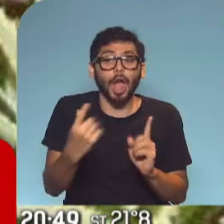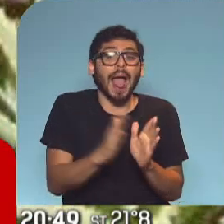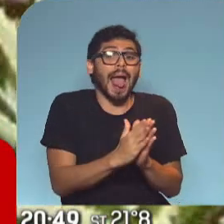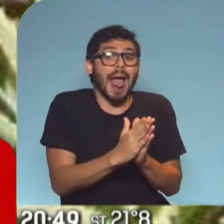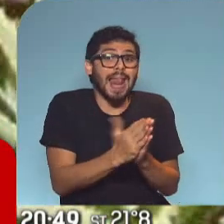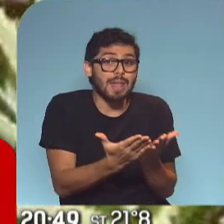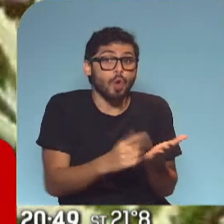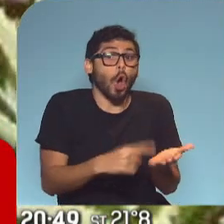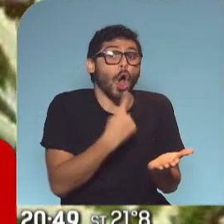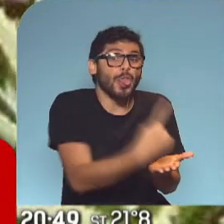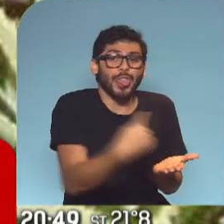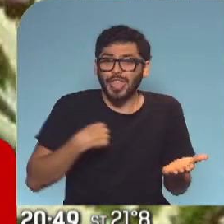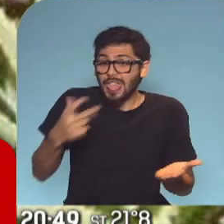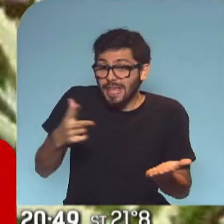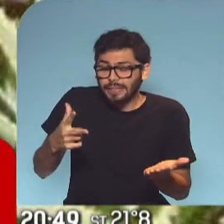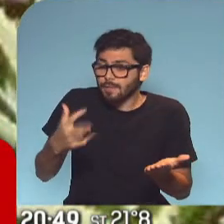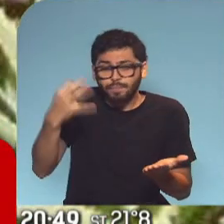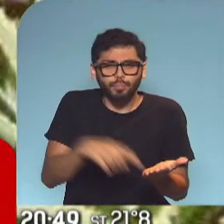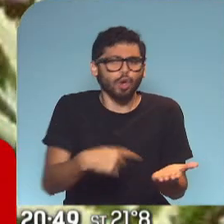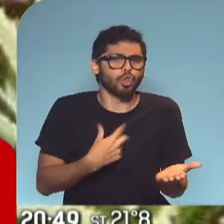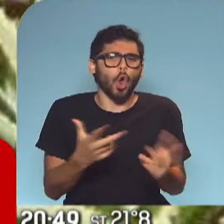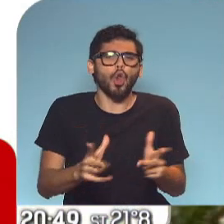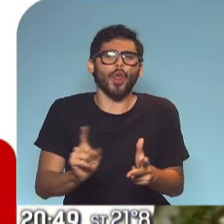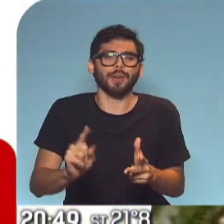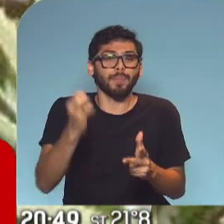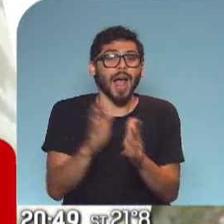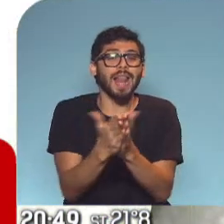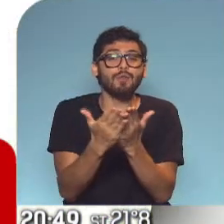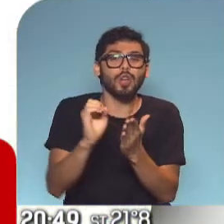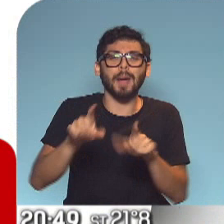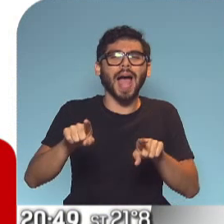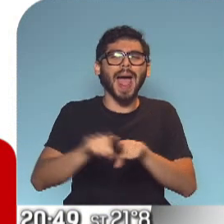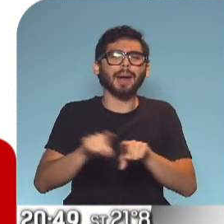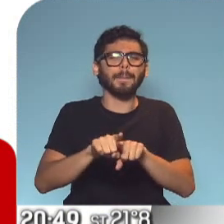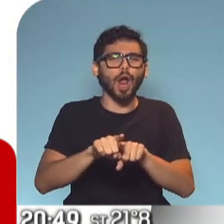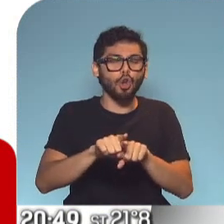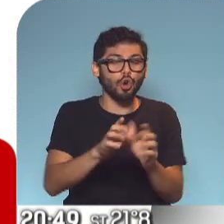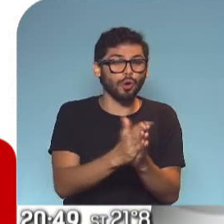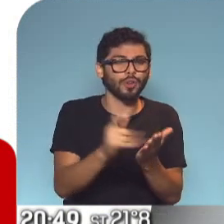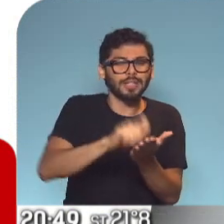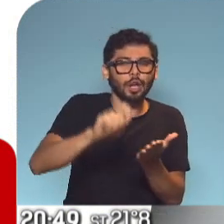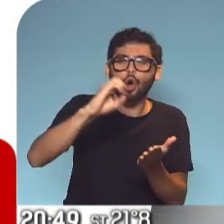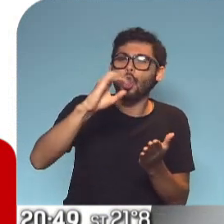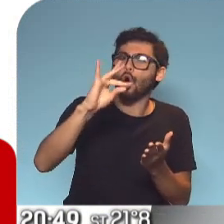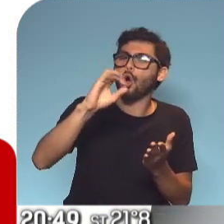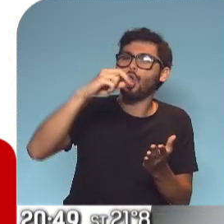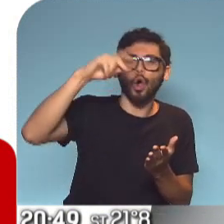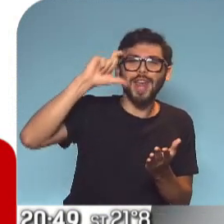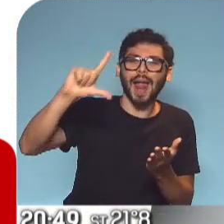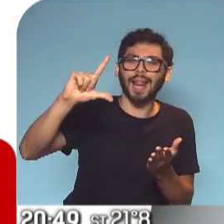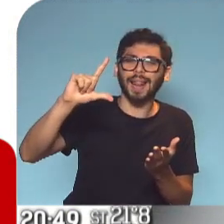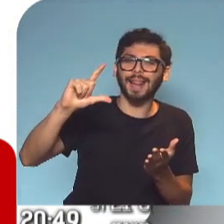la afirmación que está contenida en el libro de hermano, en el libro de Santiago O'Donnell. Él está citado por lo del libro. Él está citado